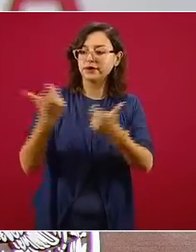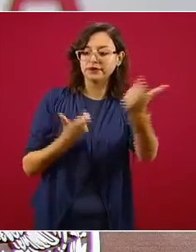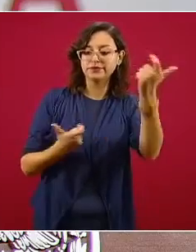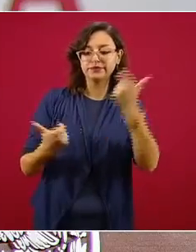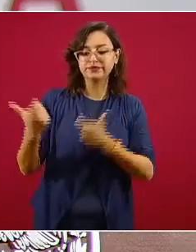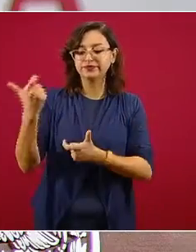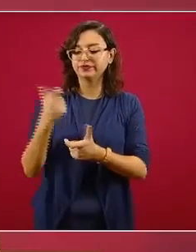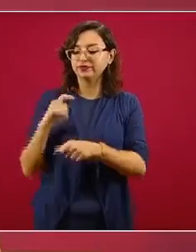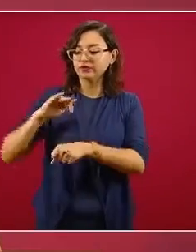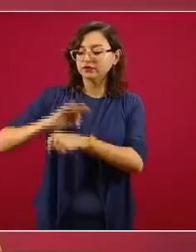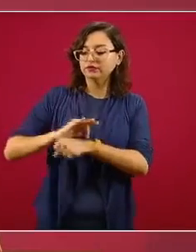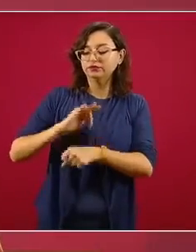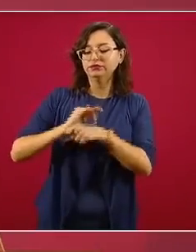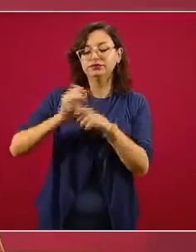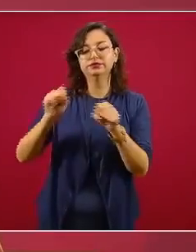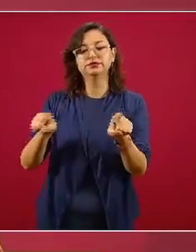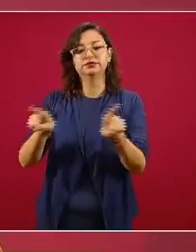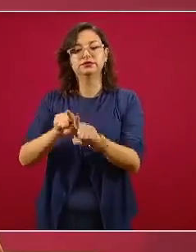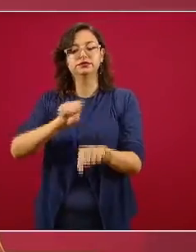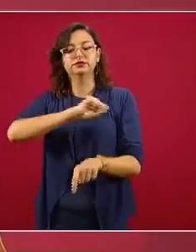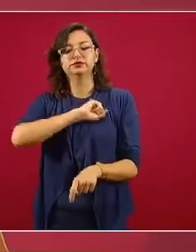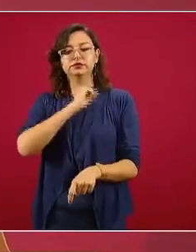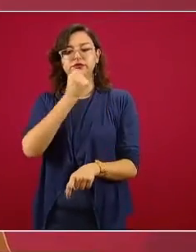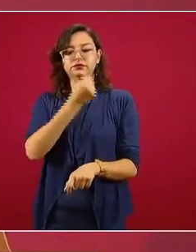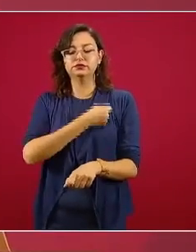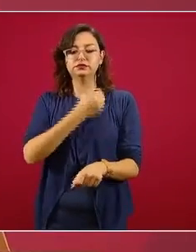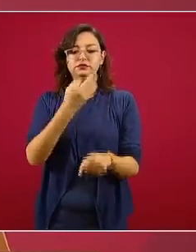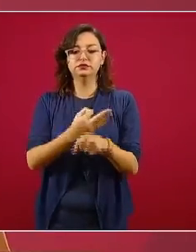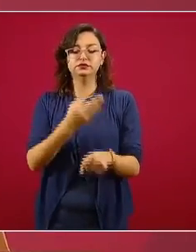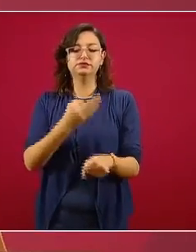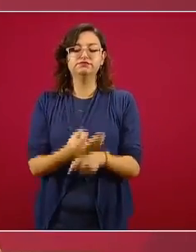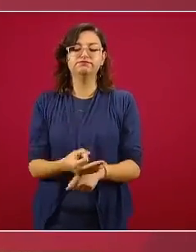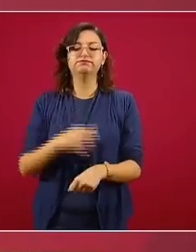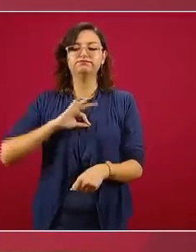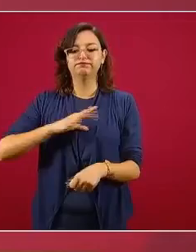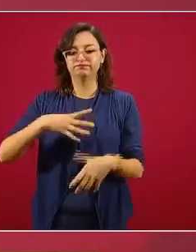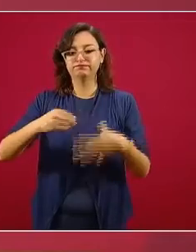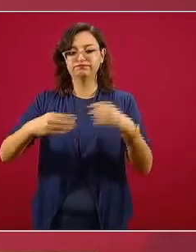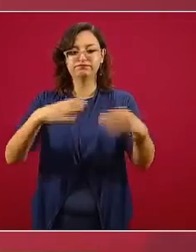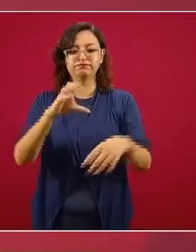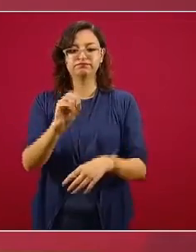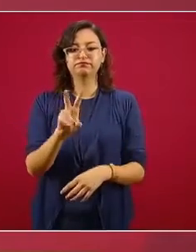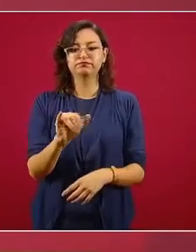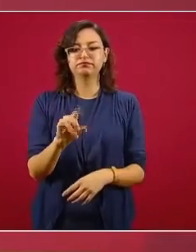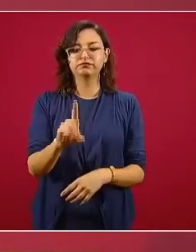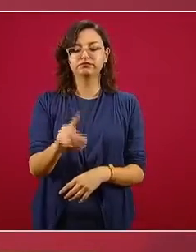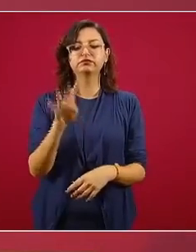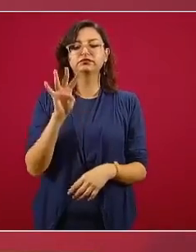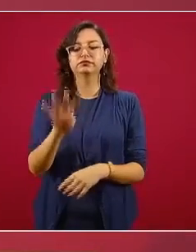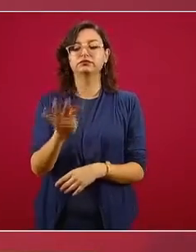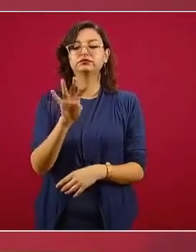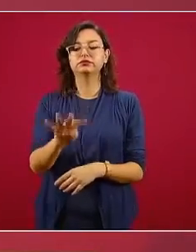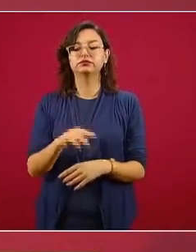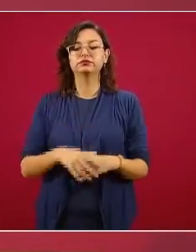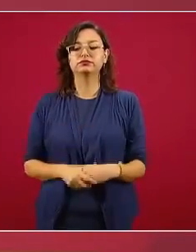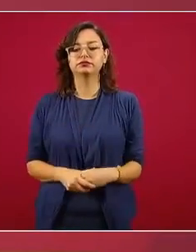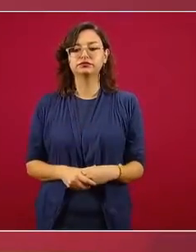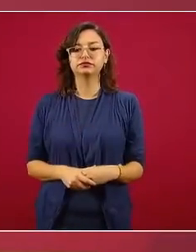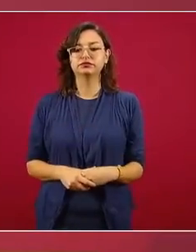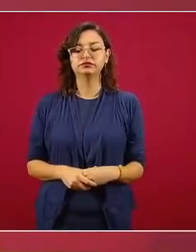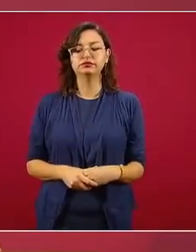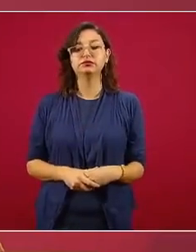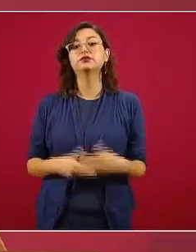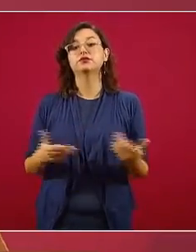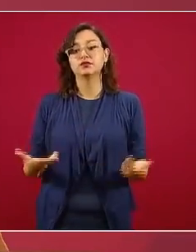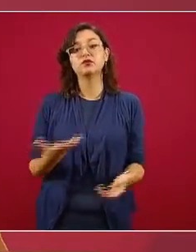de las y los trabajadores ante la pandemia del COVID-19. Tal como lo están haciendo con